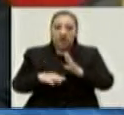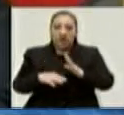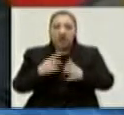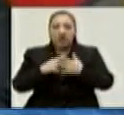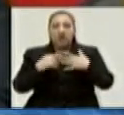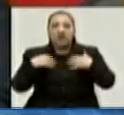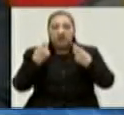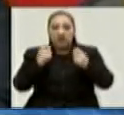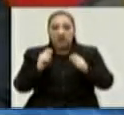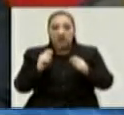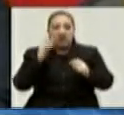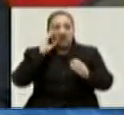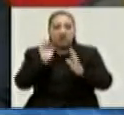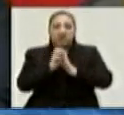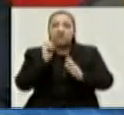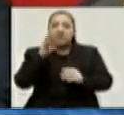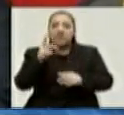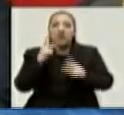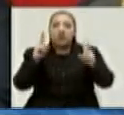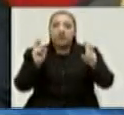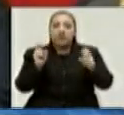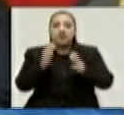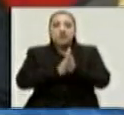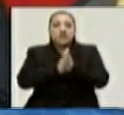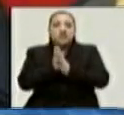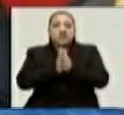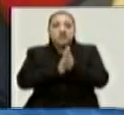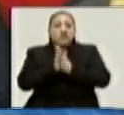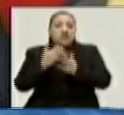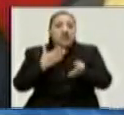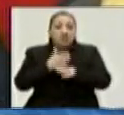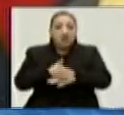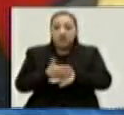que se trate de decir que es un tema de injerencia.